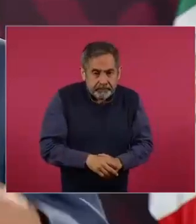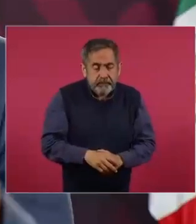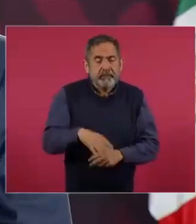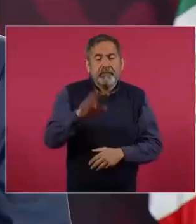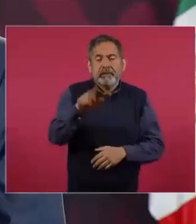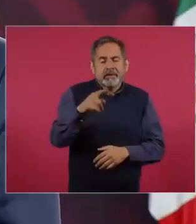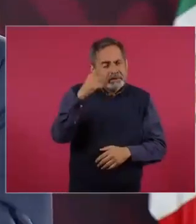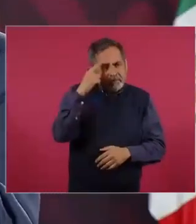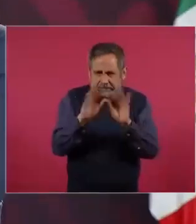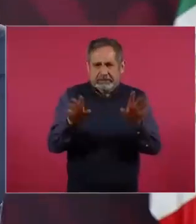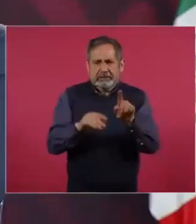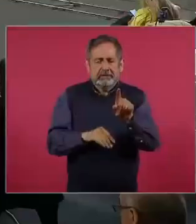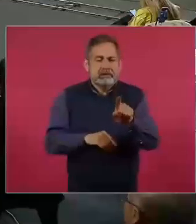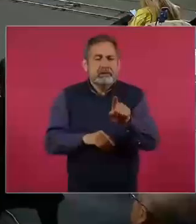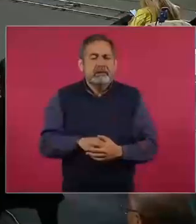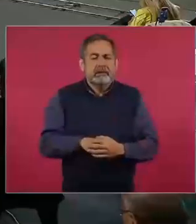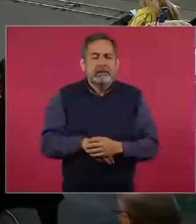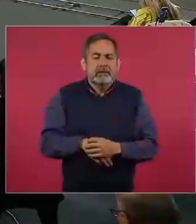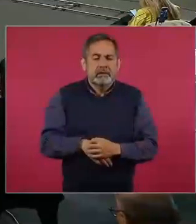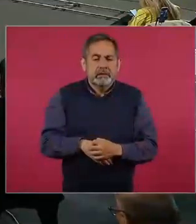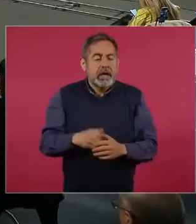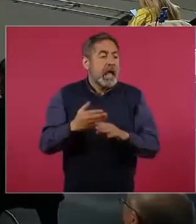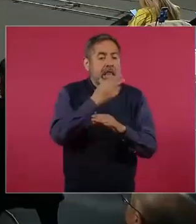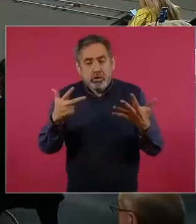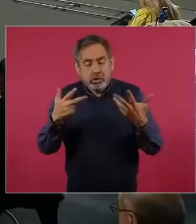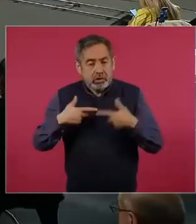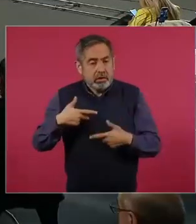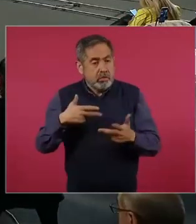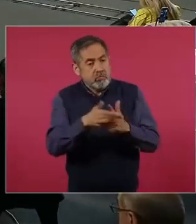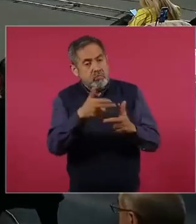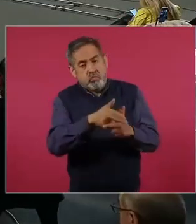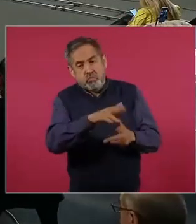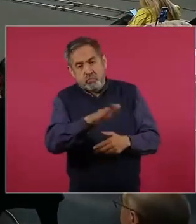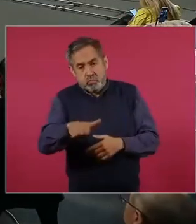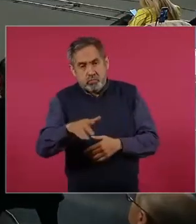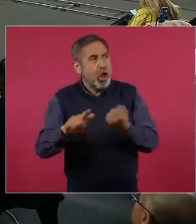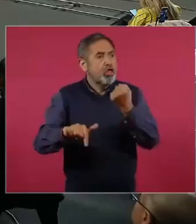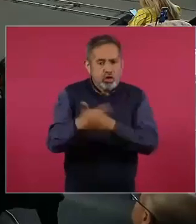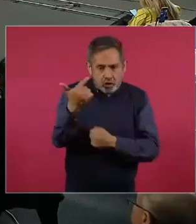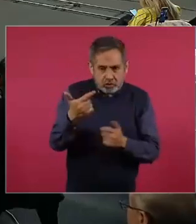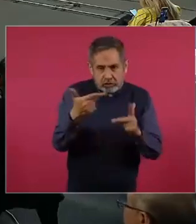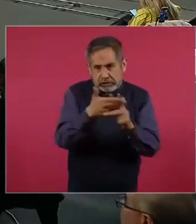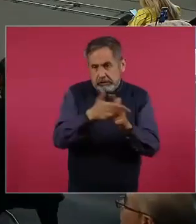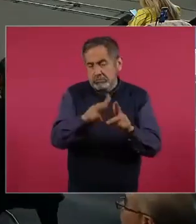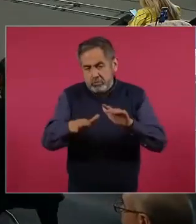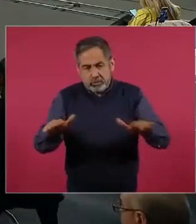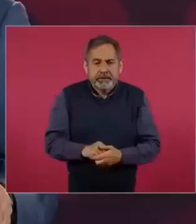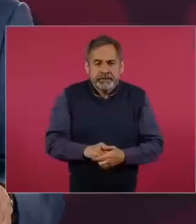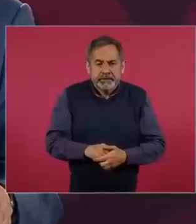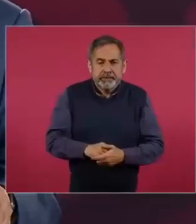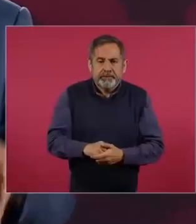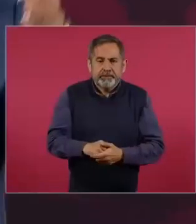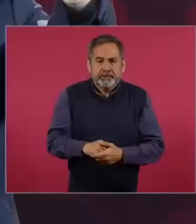Es muy bueno aclarar de que se hablaba de 8, de 12, y